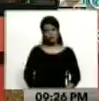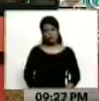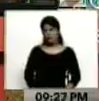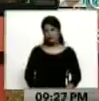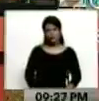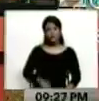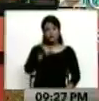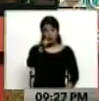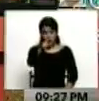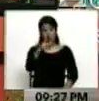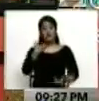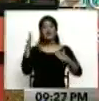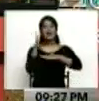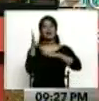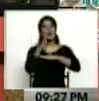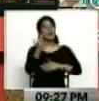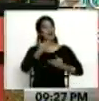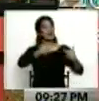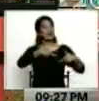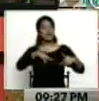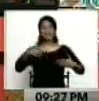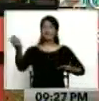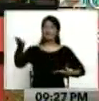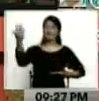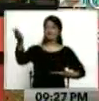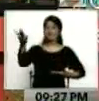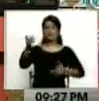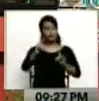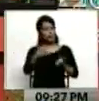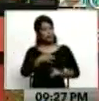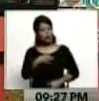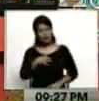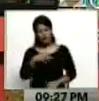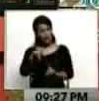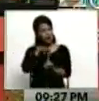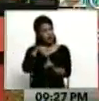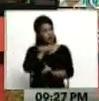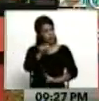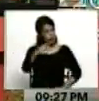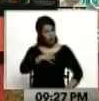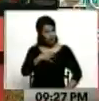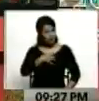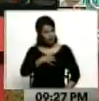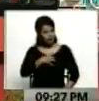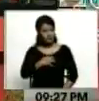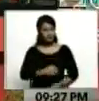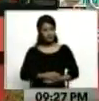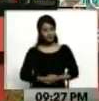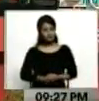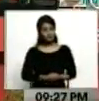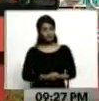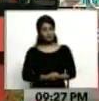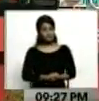malo no utilicen la iglesia católica para eso hay mucho por eso